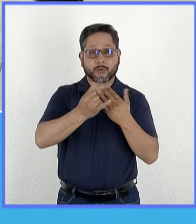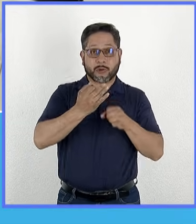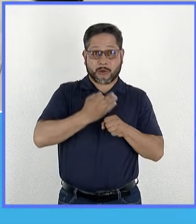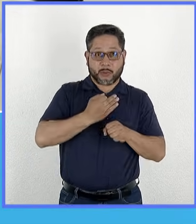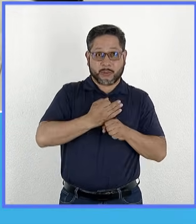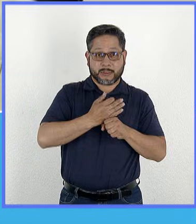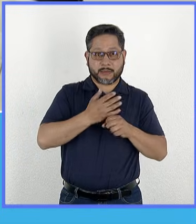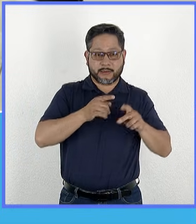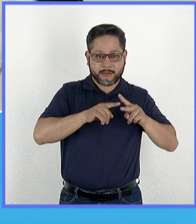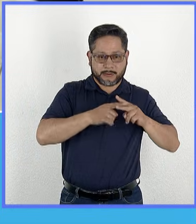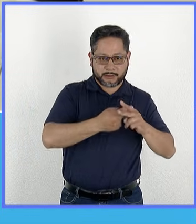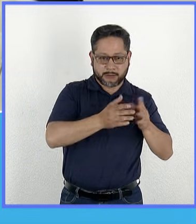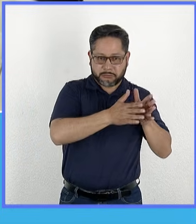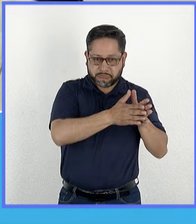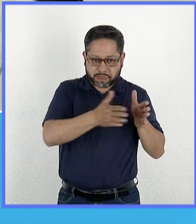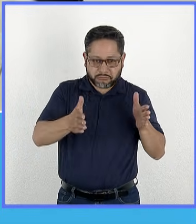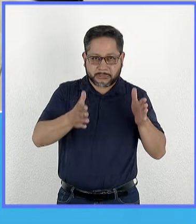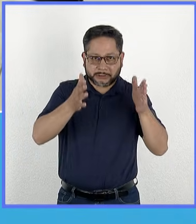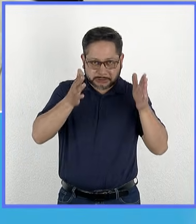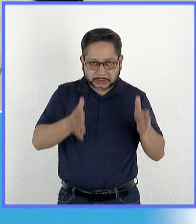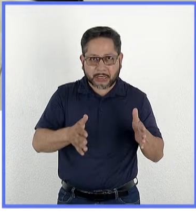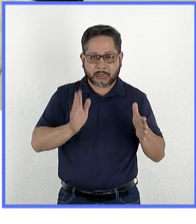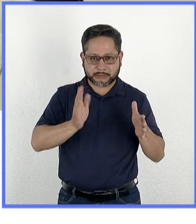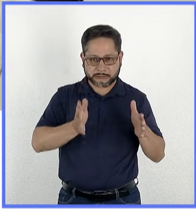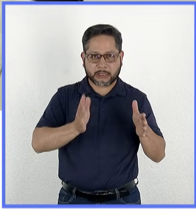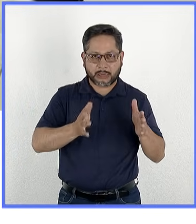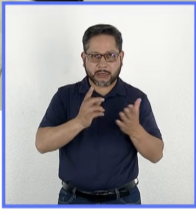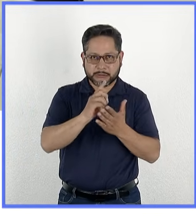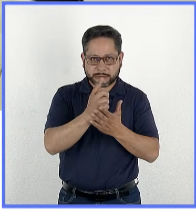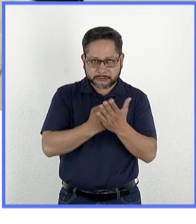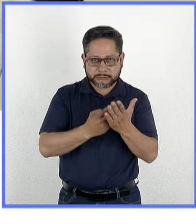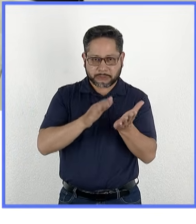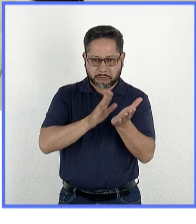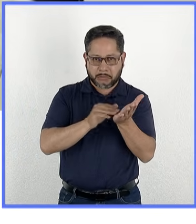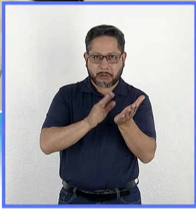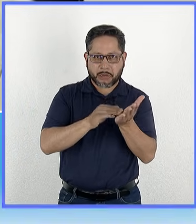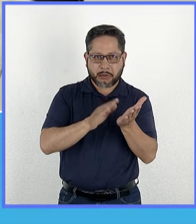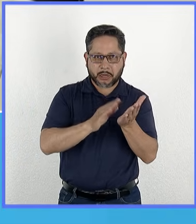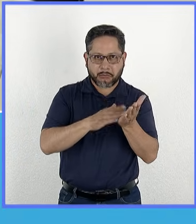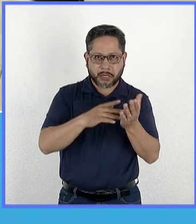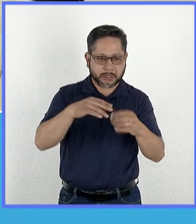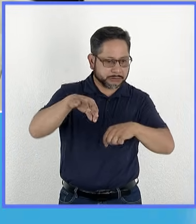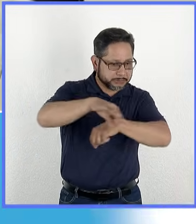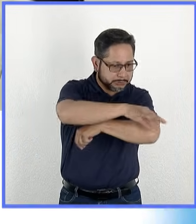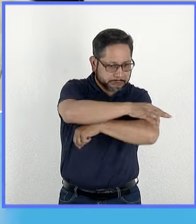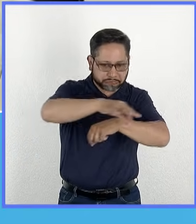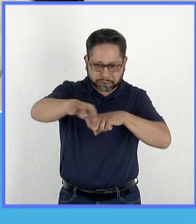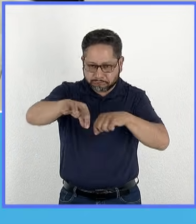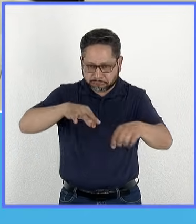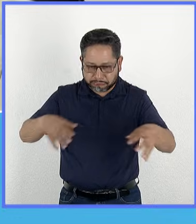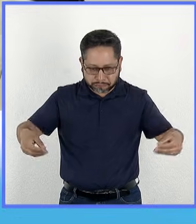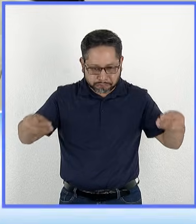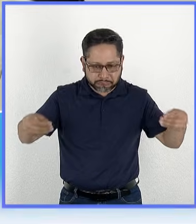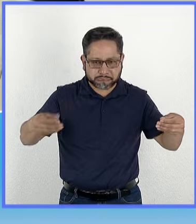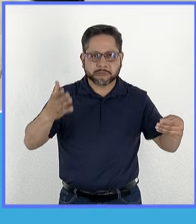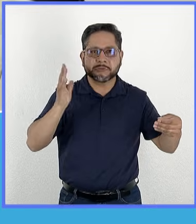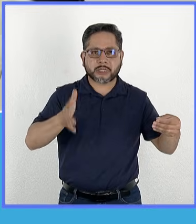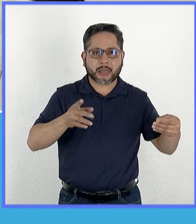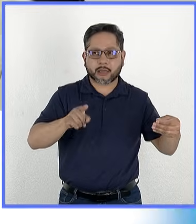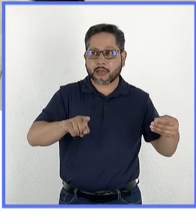está claramente, vamos, diseñado en el papel, sea efectivo a largo plazo? Es decir, que